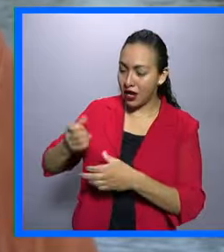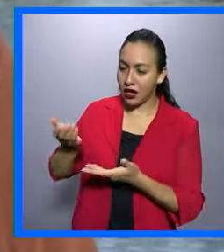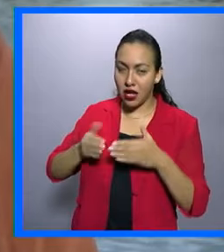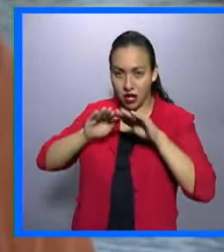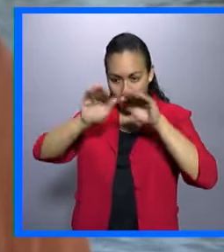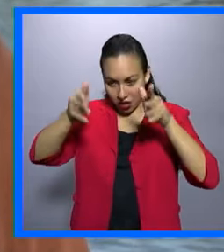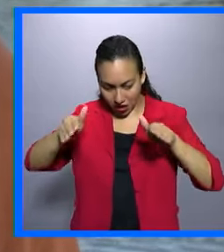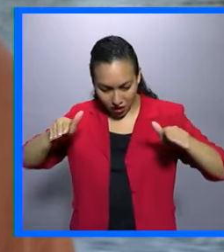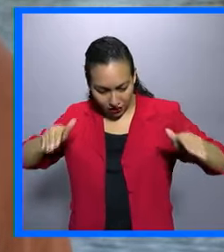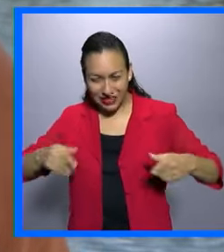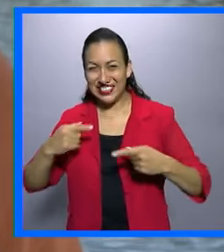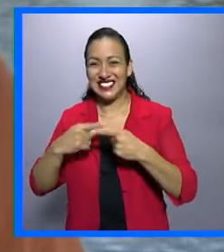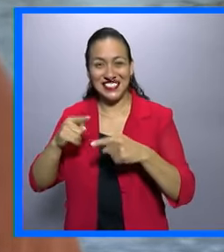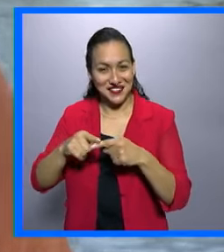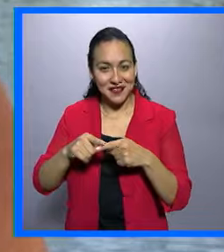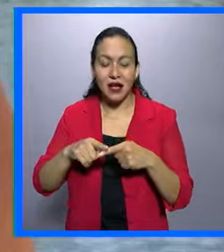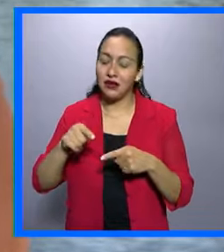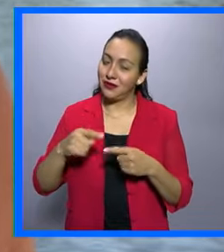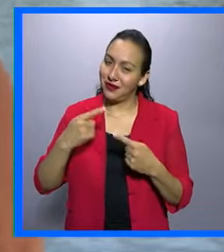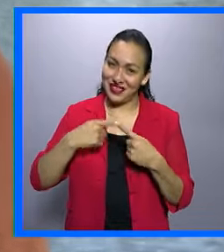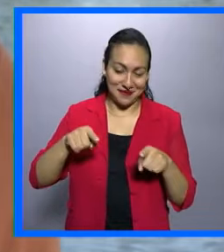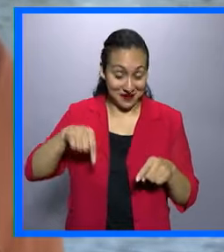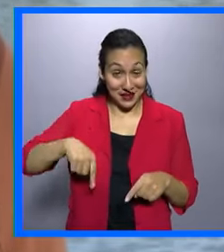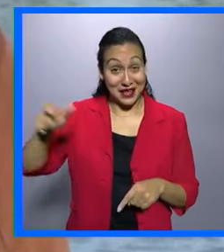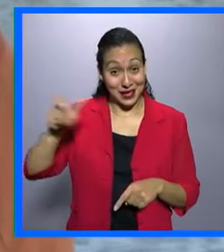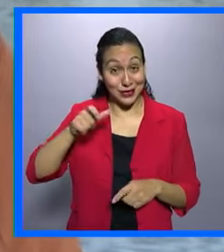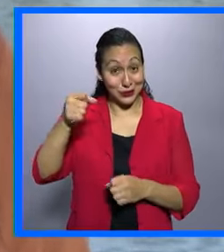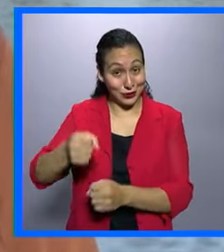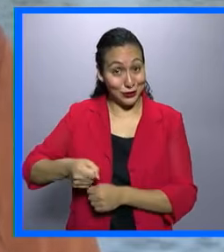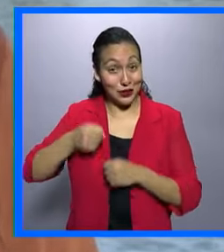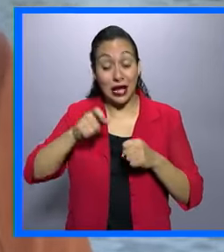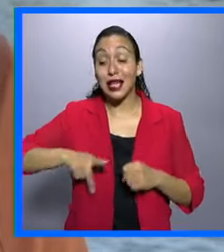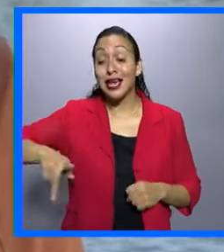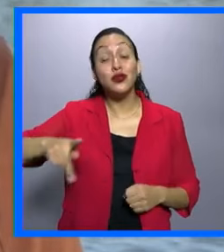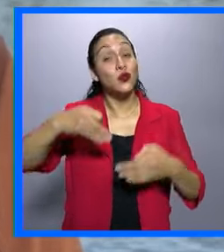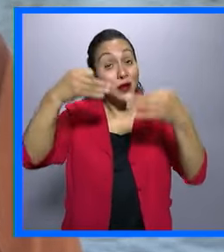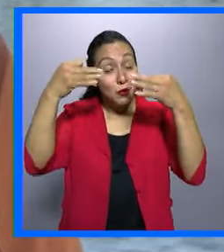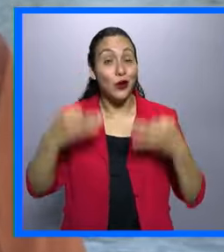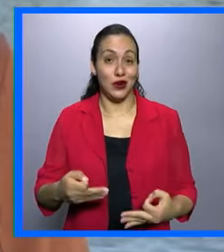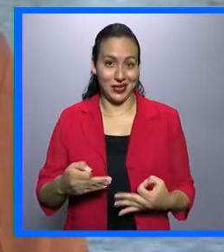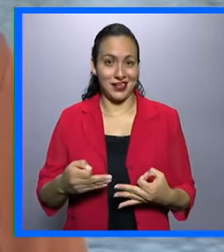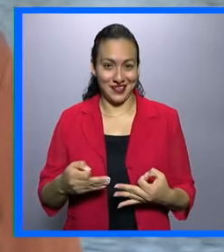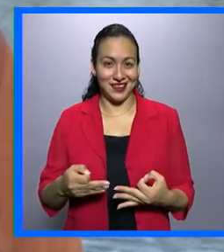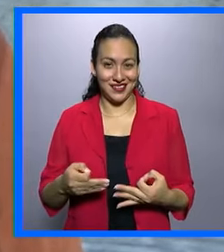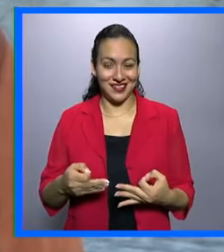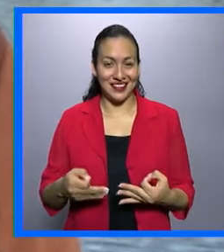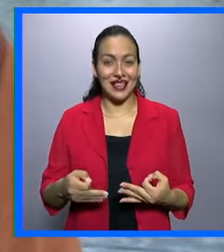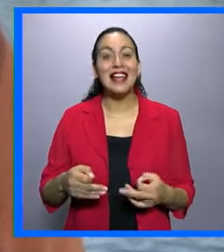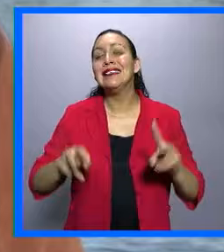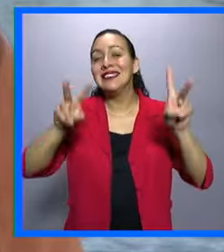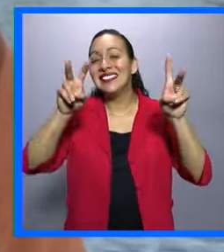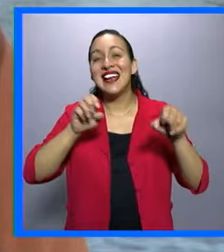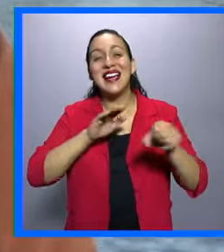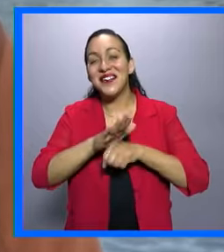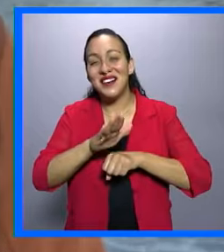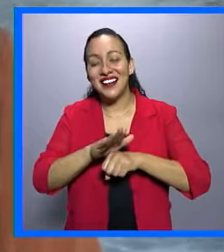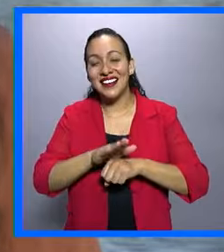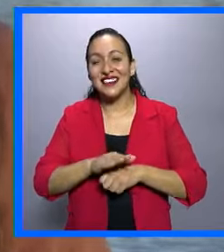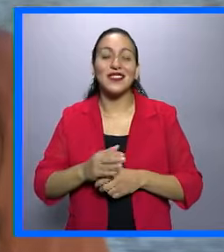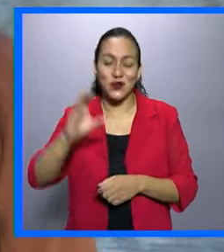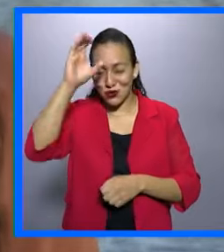manera muy diferente como se vive aquí en Xochimilco por ser un pueblo originario y sobre todo por el tema de la defensa de